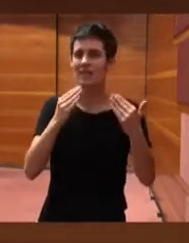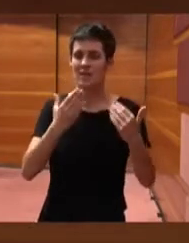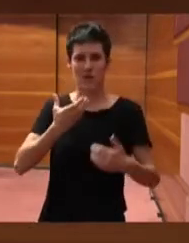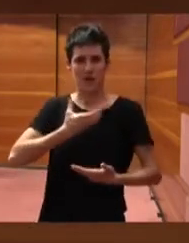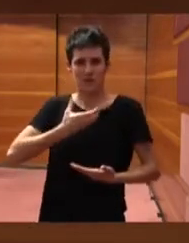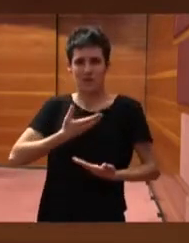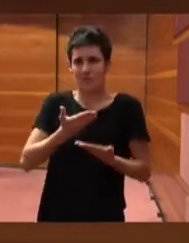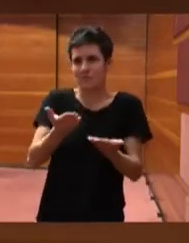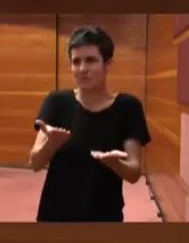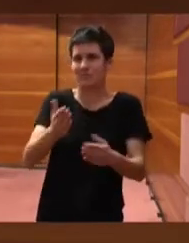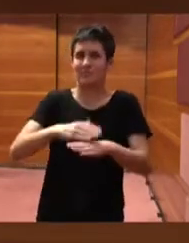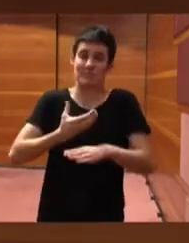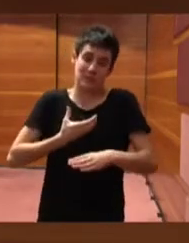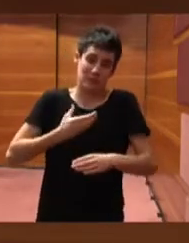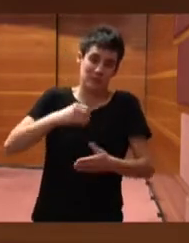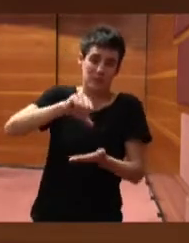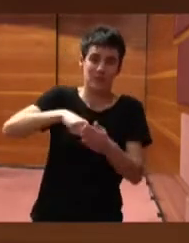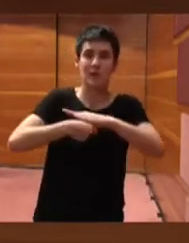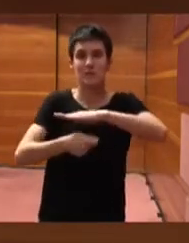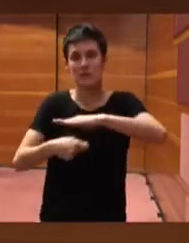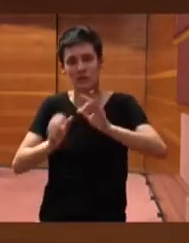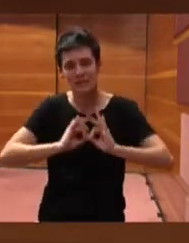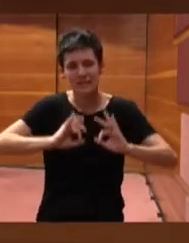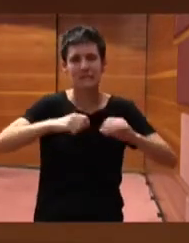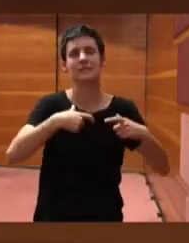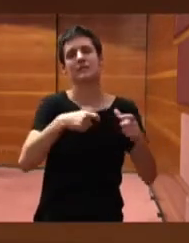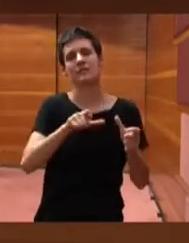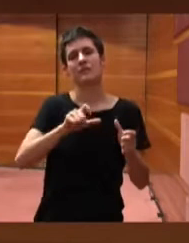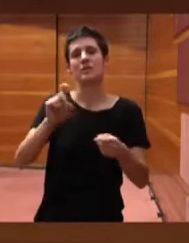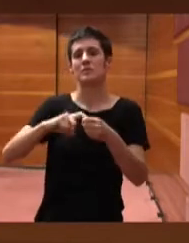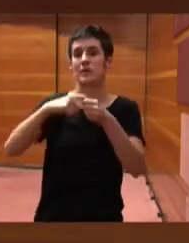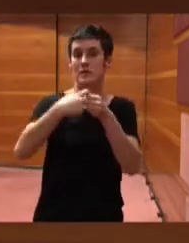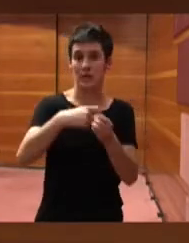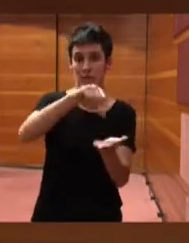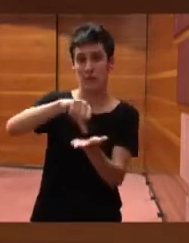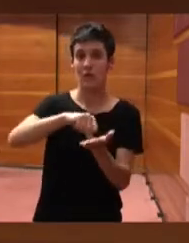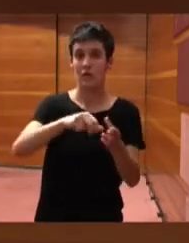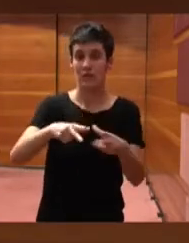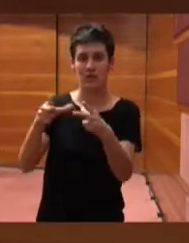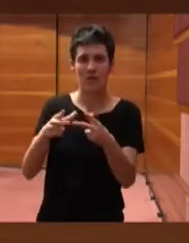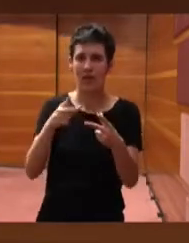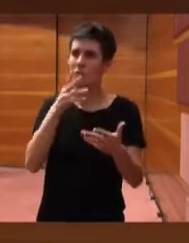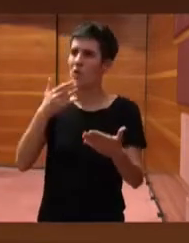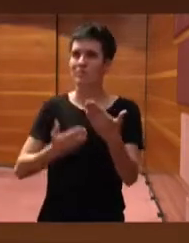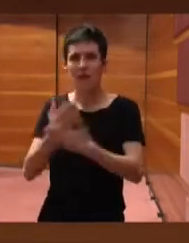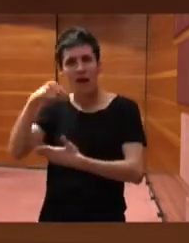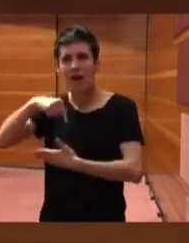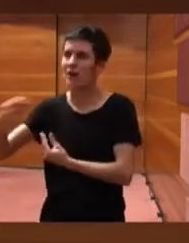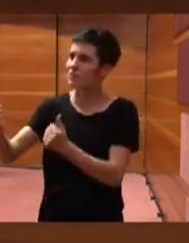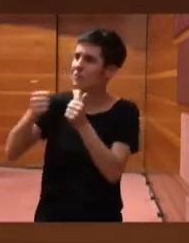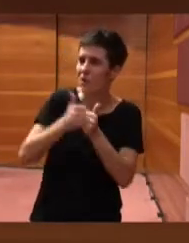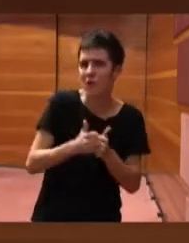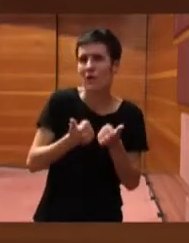Ayuntamiento de Vitoria-Gasteiz, en concreto del Servicio de Participación Ciudadana, por acompañarnos esta mañana tan llena